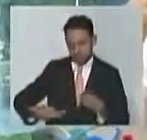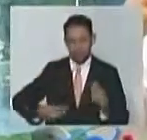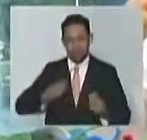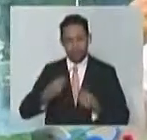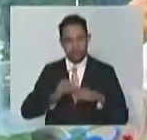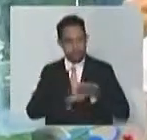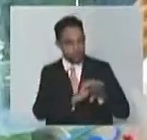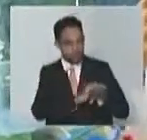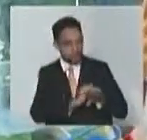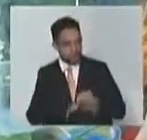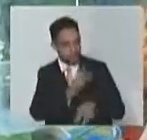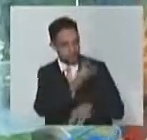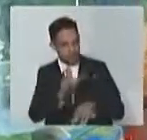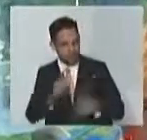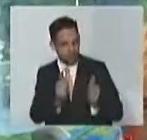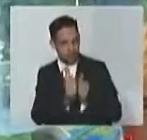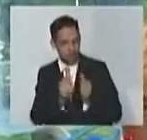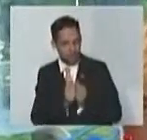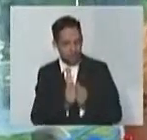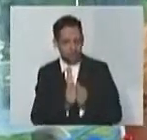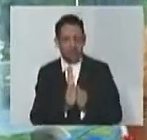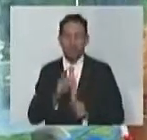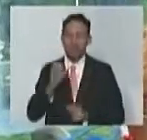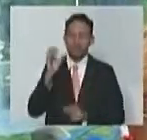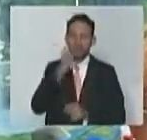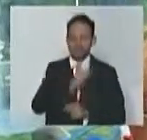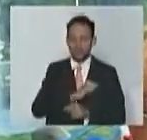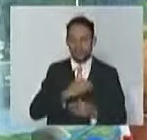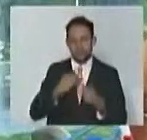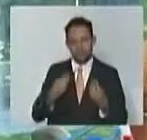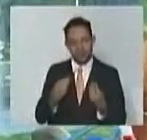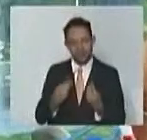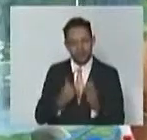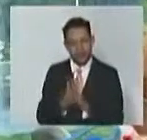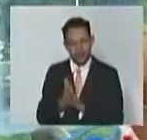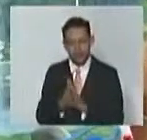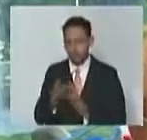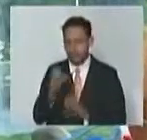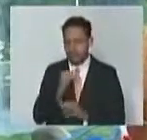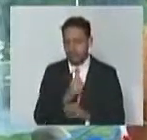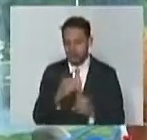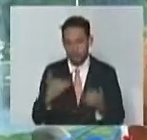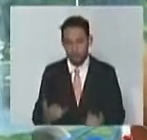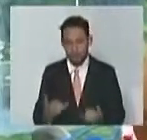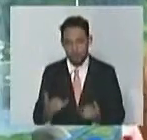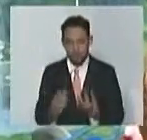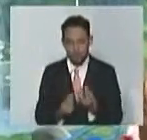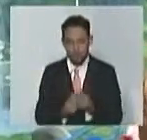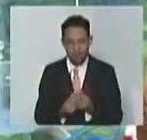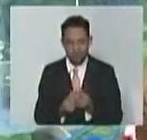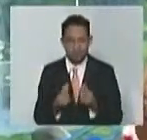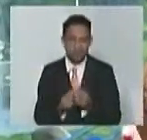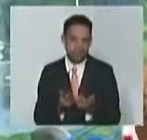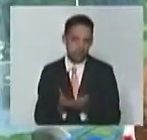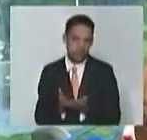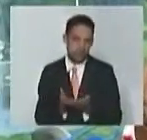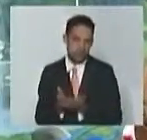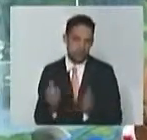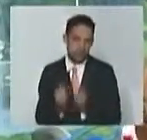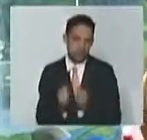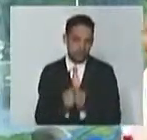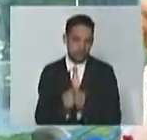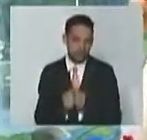invitamos los diferentes especialistas para poder hacer de este espacio un proceso